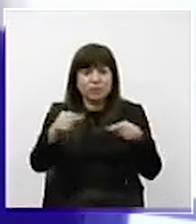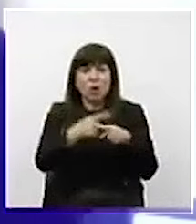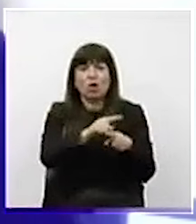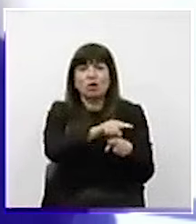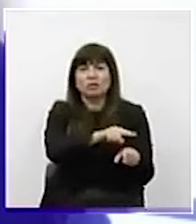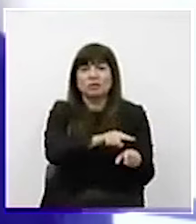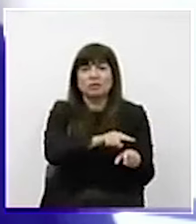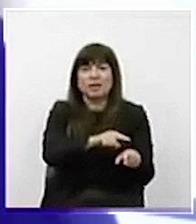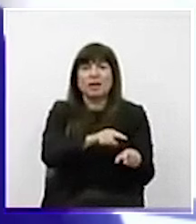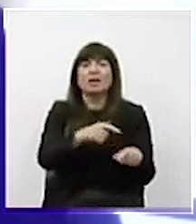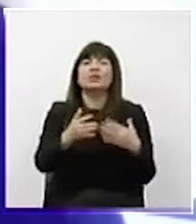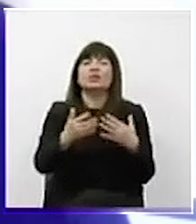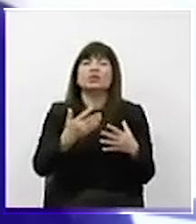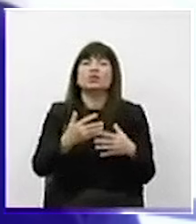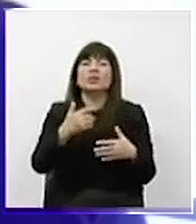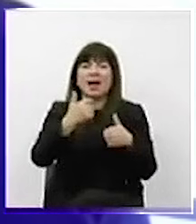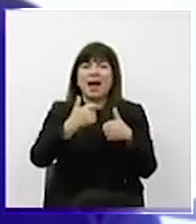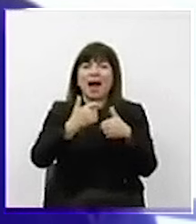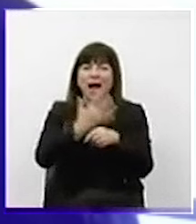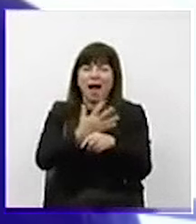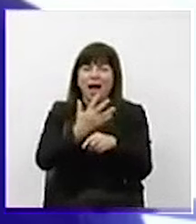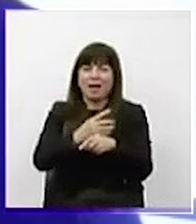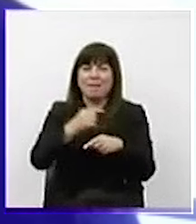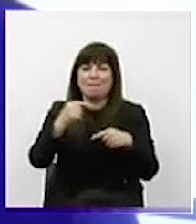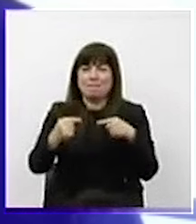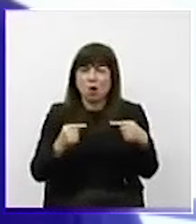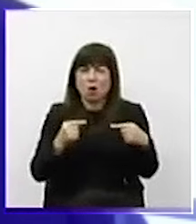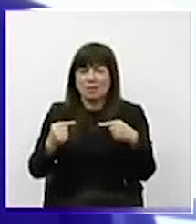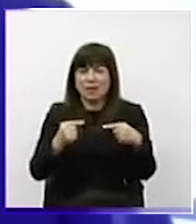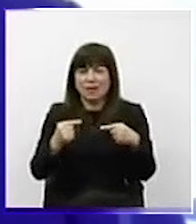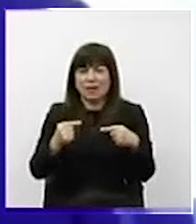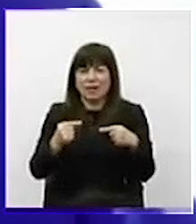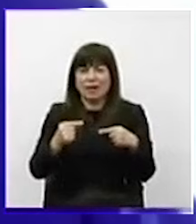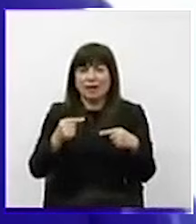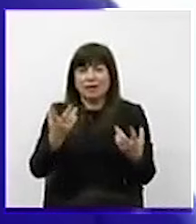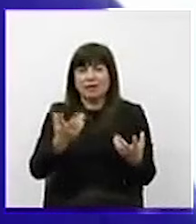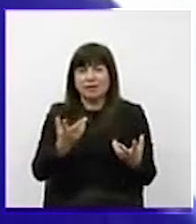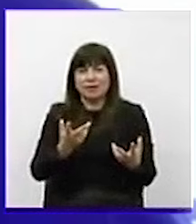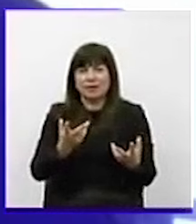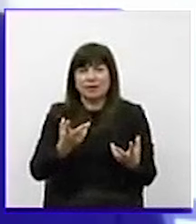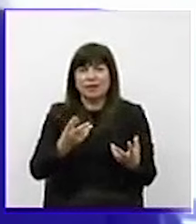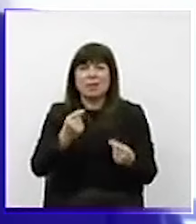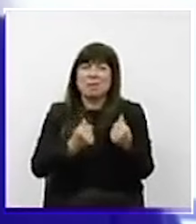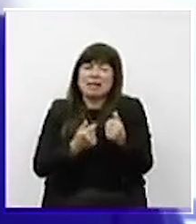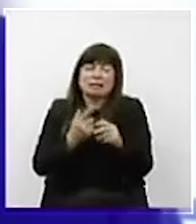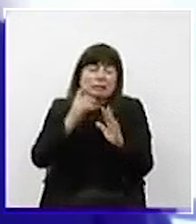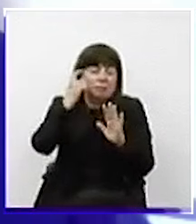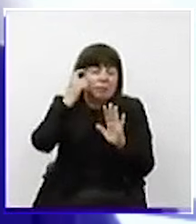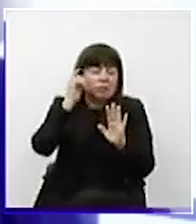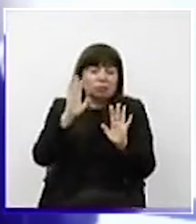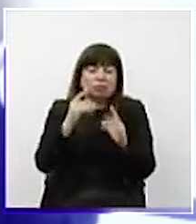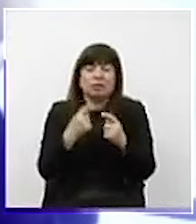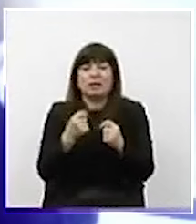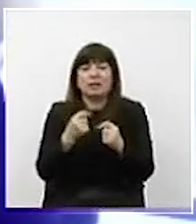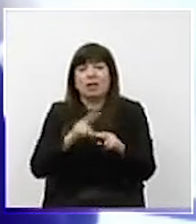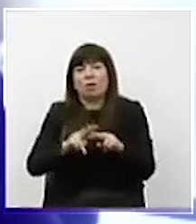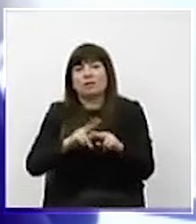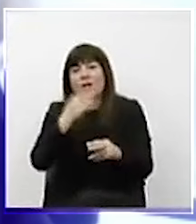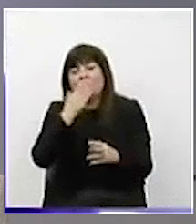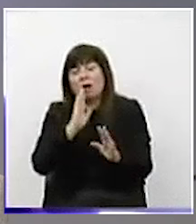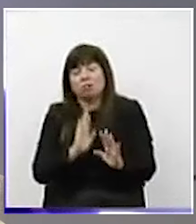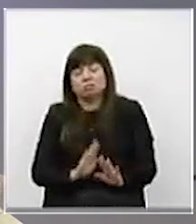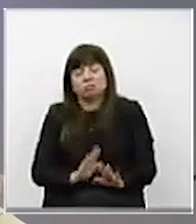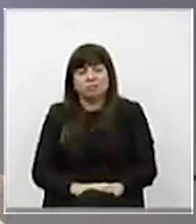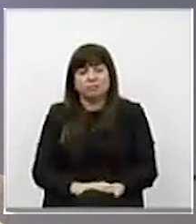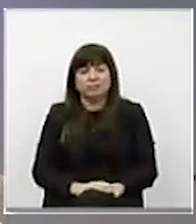en lo que dije, francamente? Y pareció como que estaba ofendiendo al señor presidente de la República, que me parece que lo ha tratado de hacer lo mejor posible. Gracias. Muchas gracias,